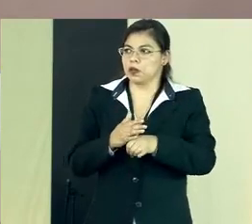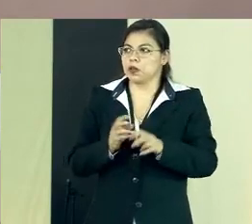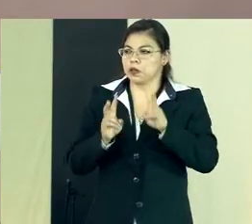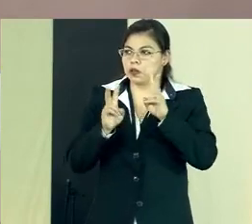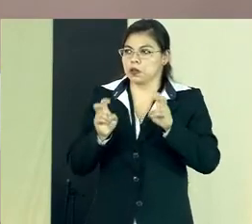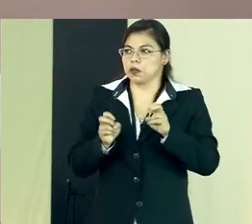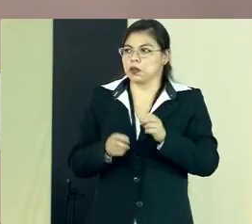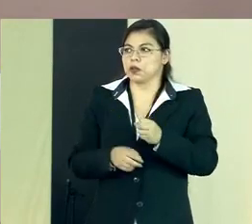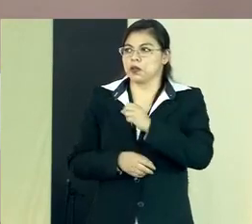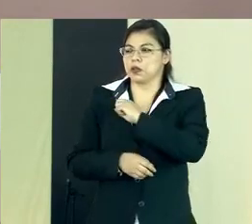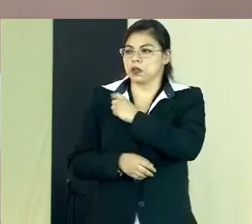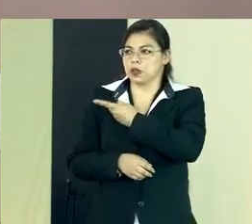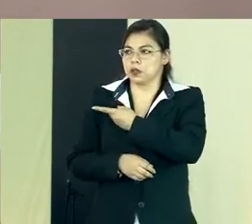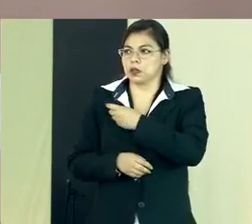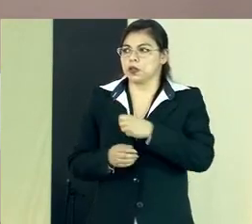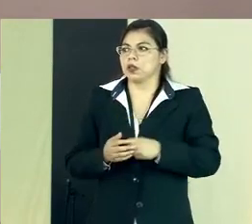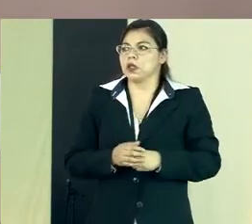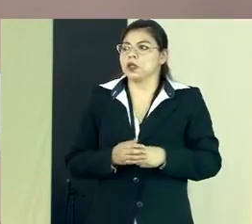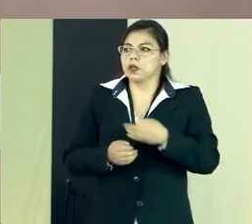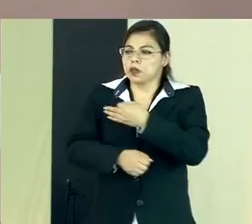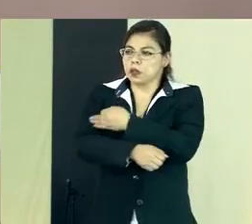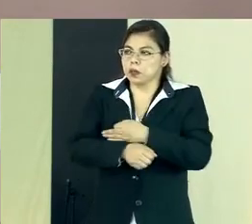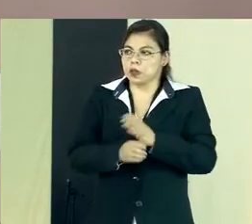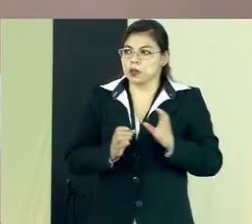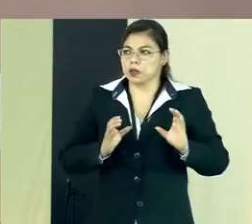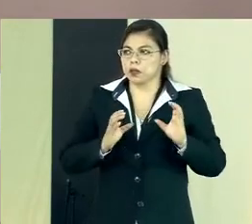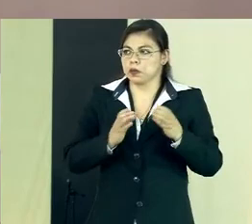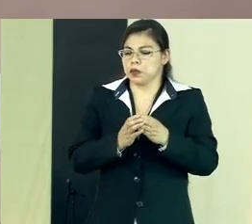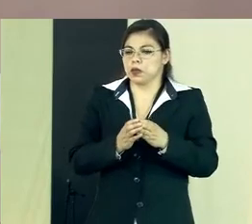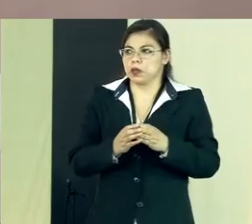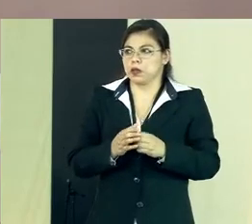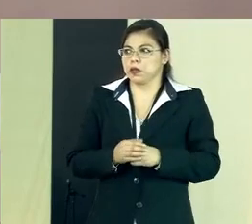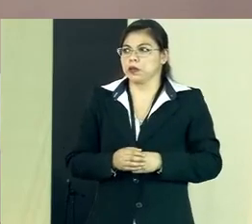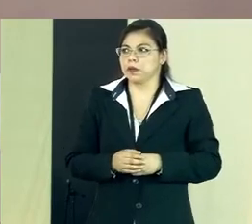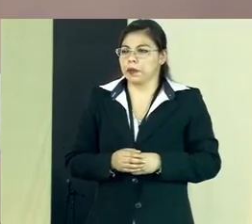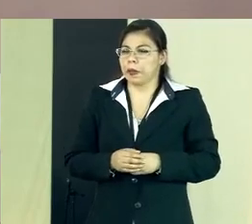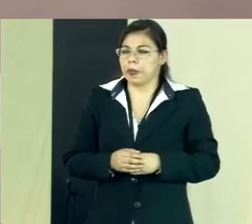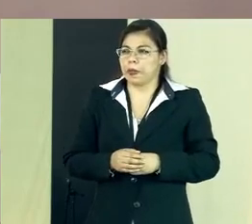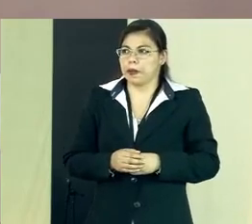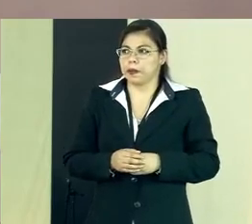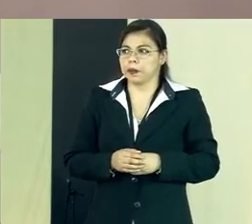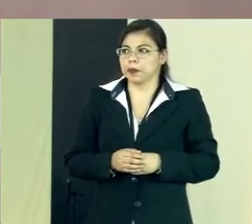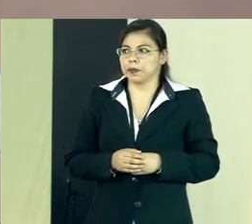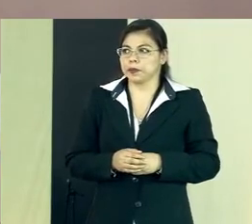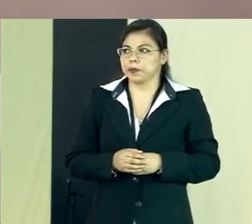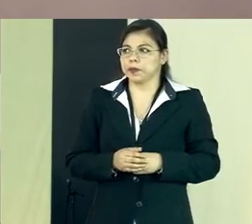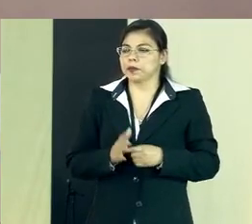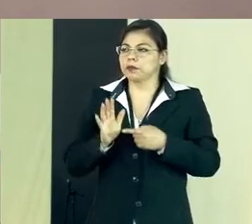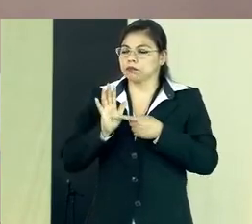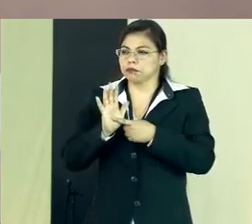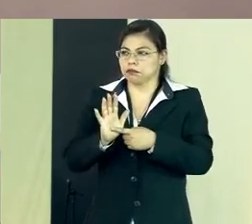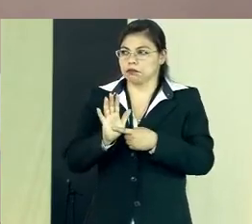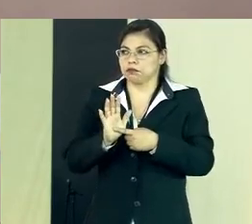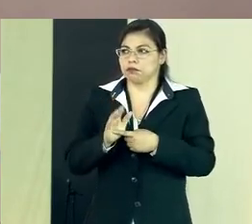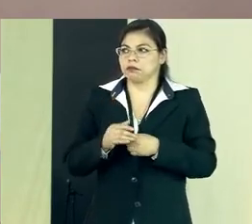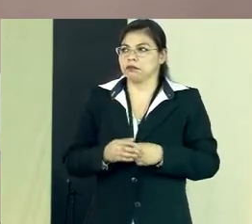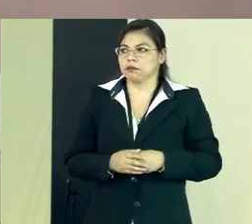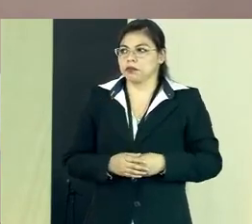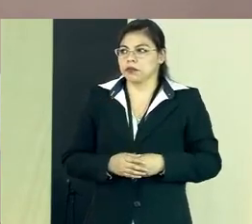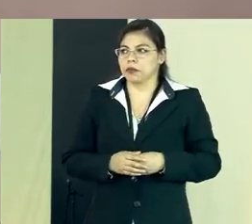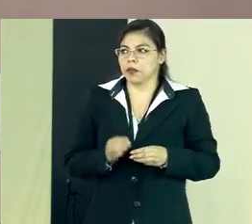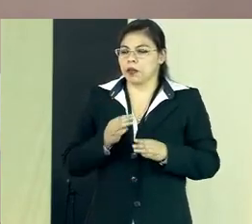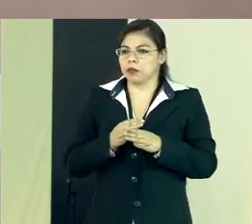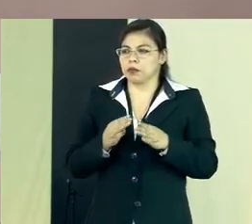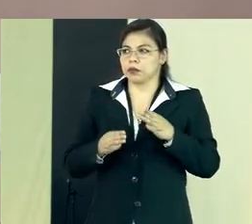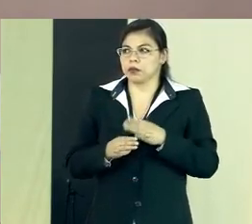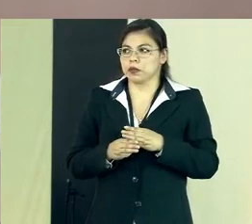y en sus familias y comunidades hacer visible esta materia oscura